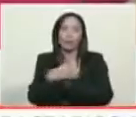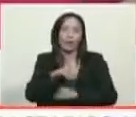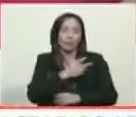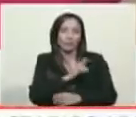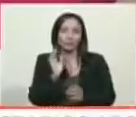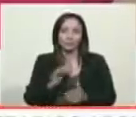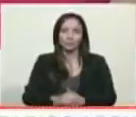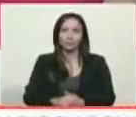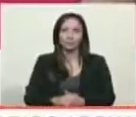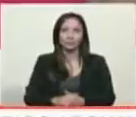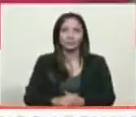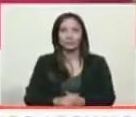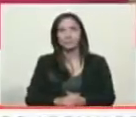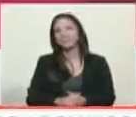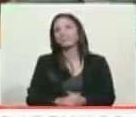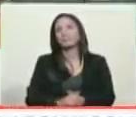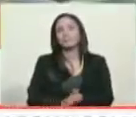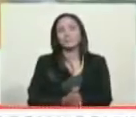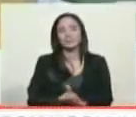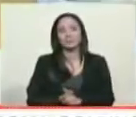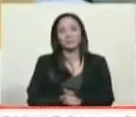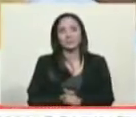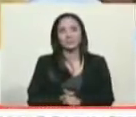Rabo pelado.